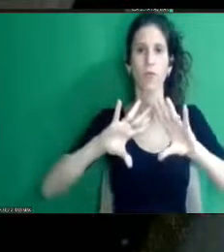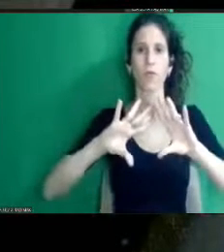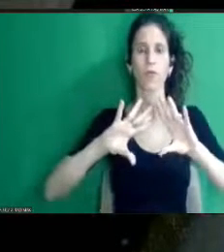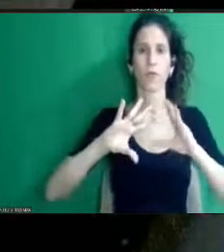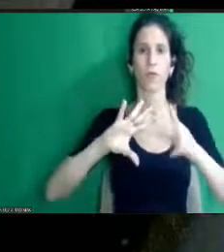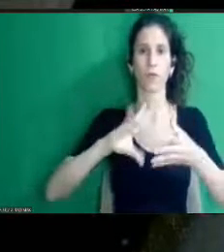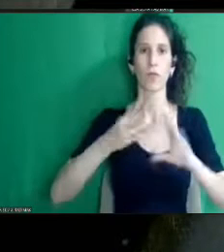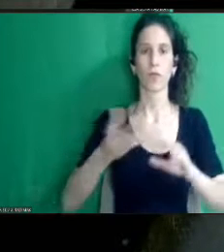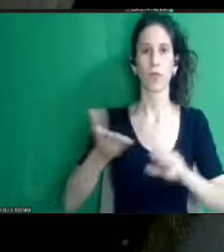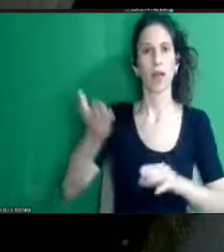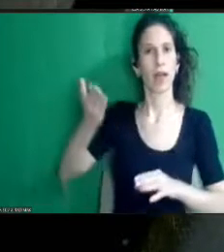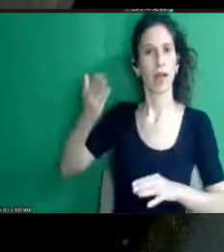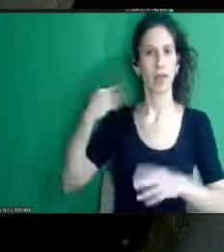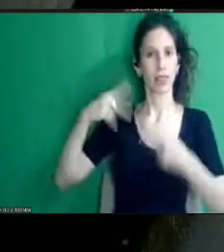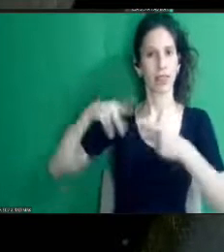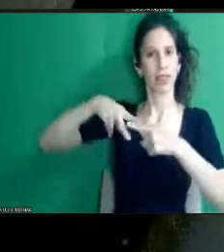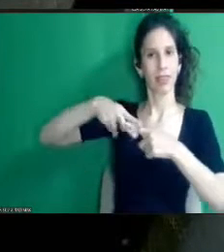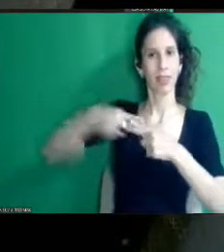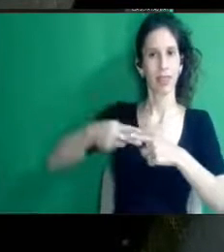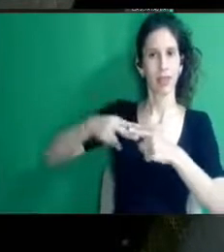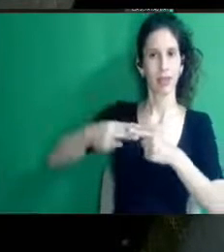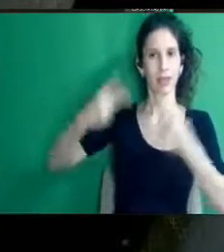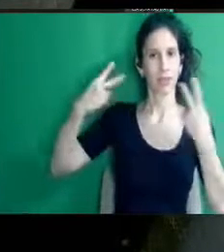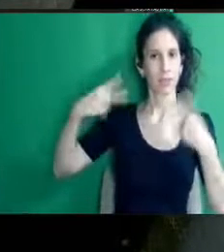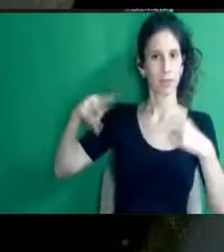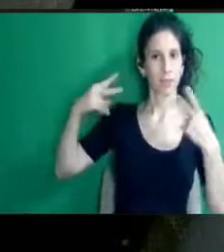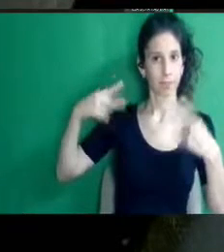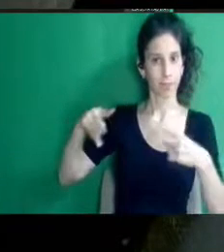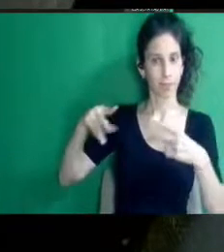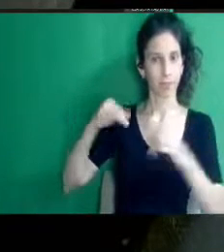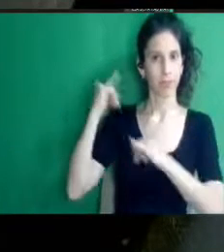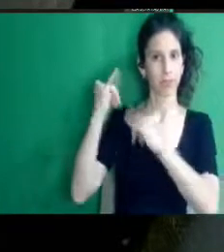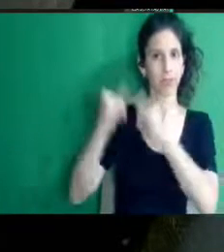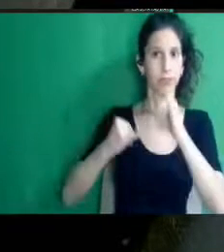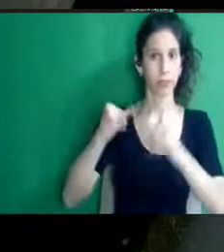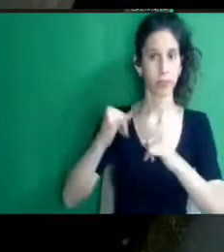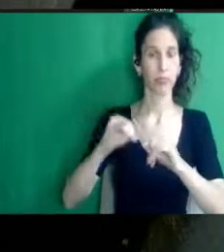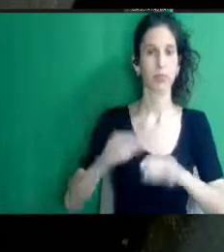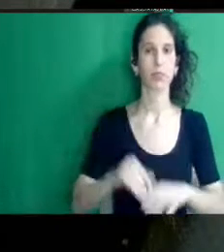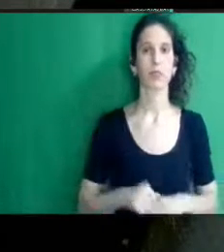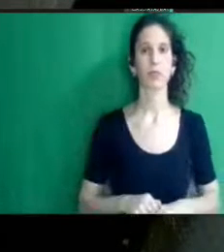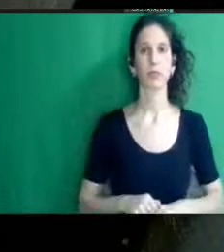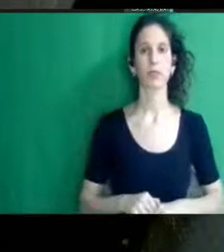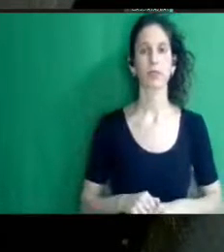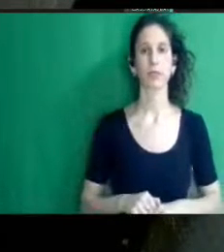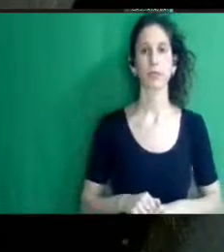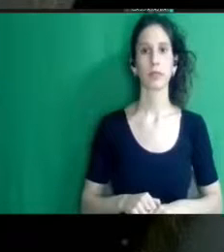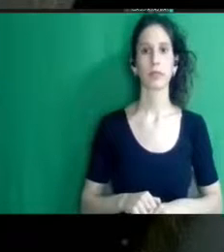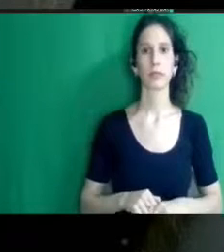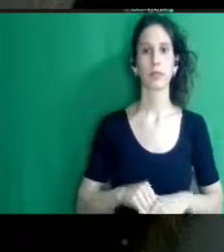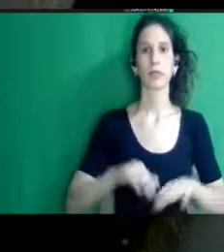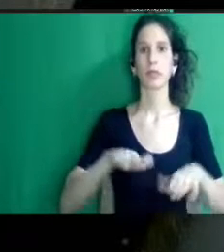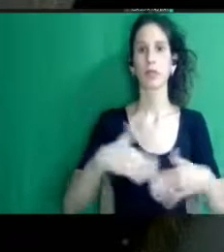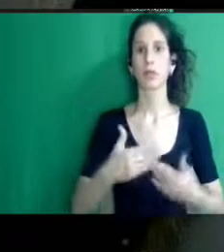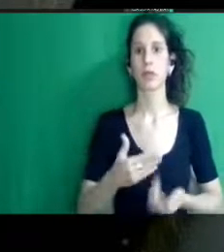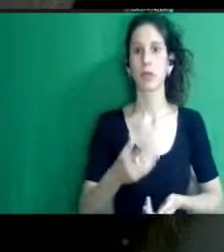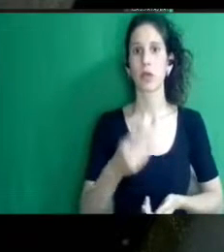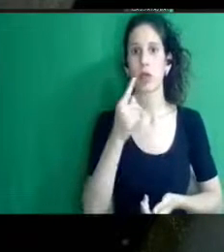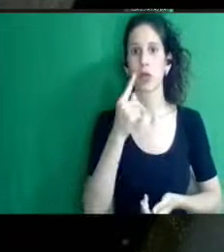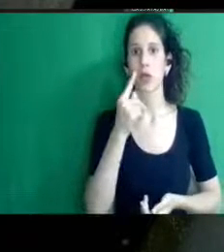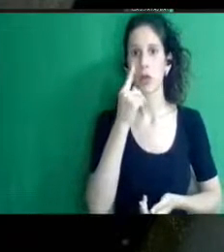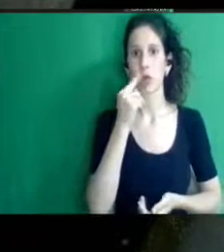recorridos. Y no sé si tenemos después la presencia de Galarraga. ¿Va a estar?